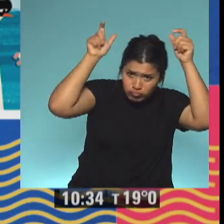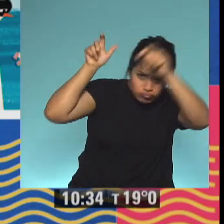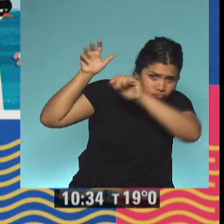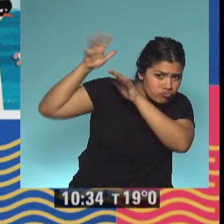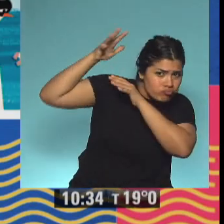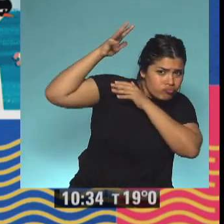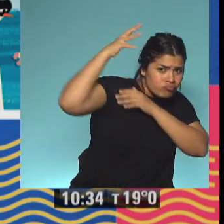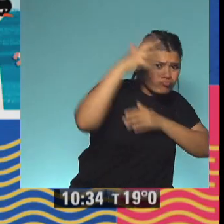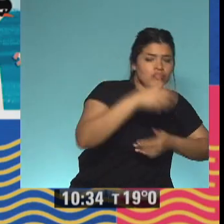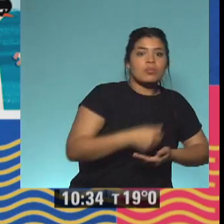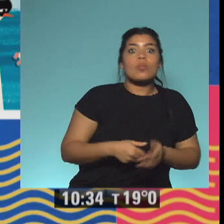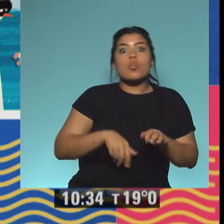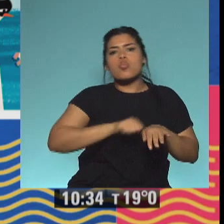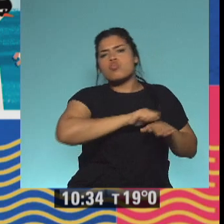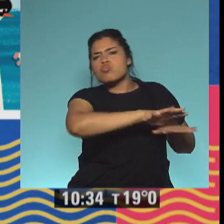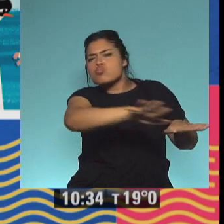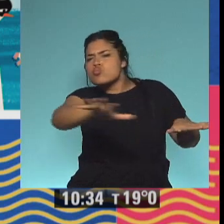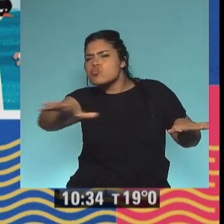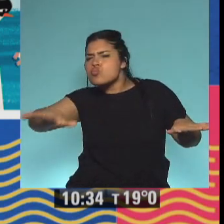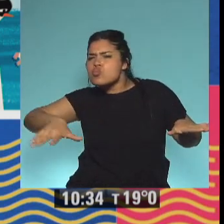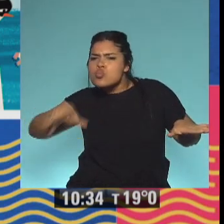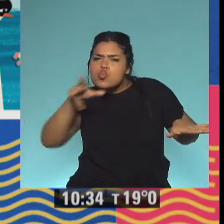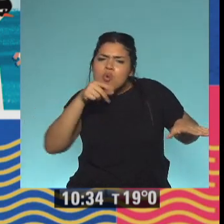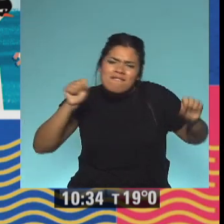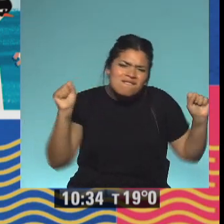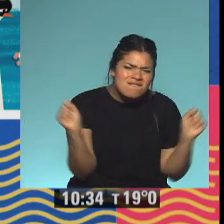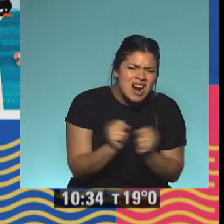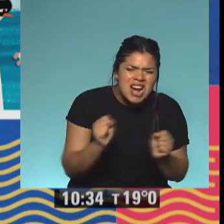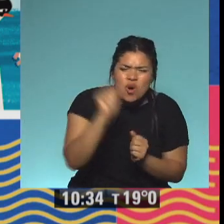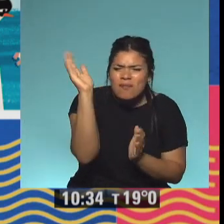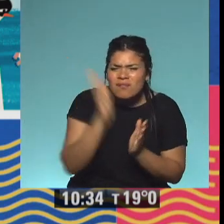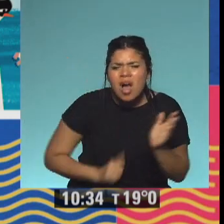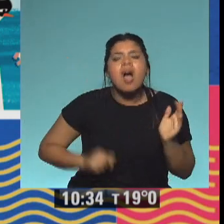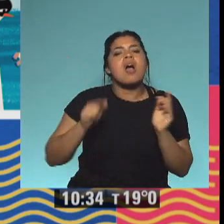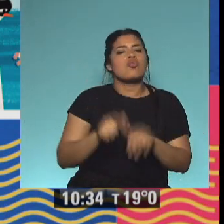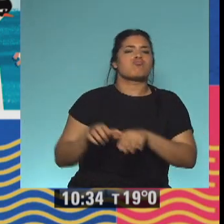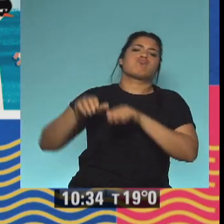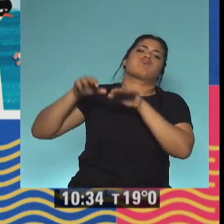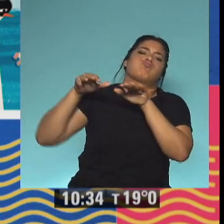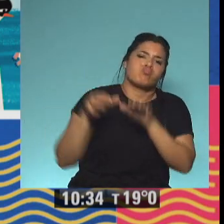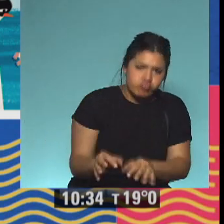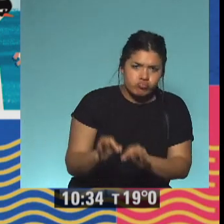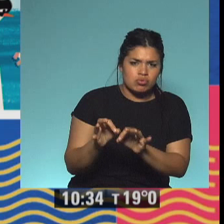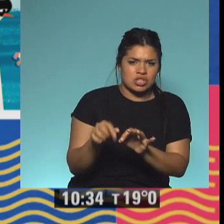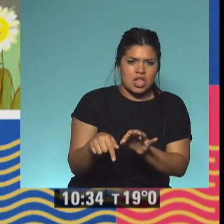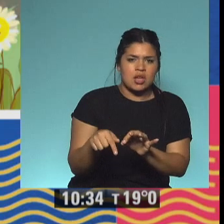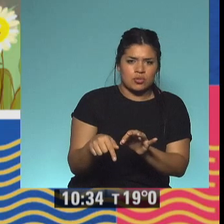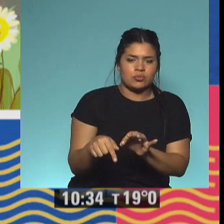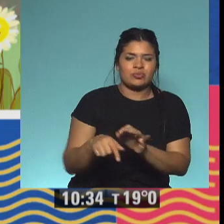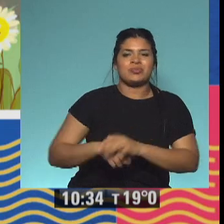mudó al polo sur. Para entonces, pájaro amarillo había dado la vuelta al mundo.